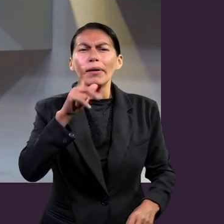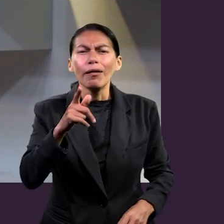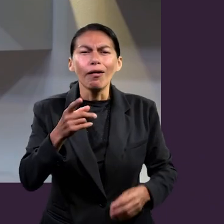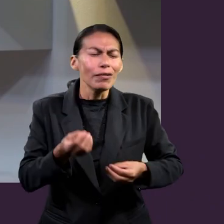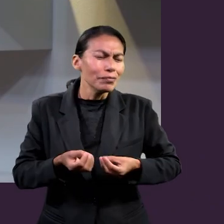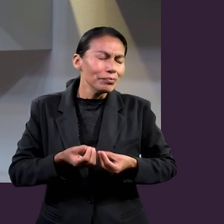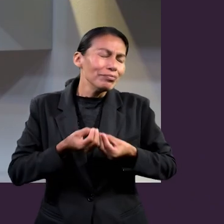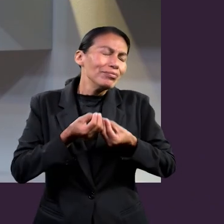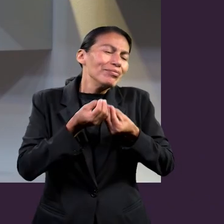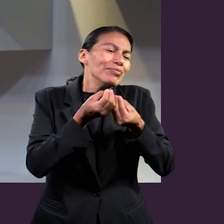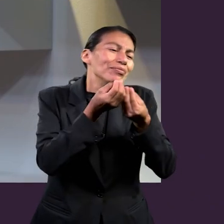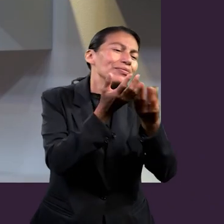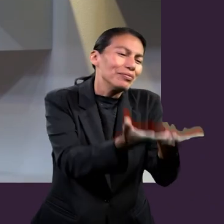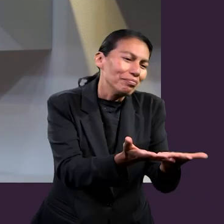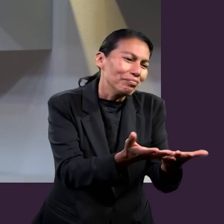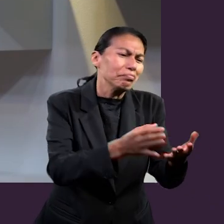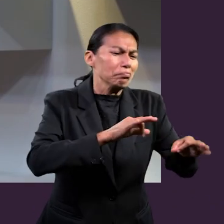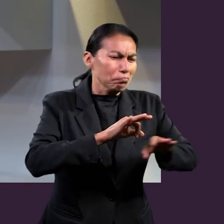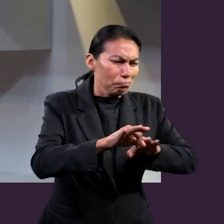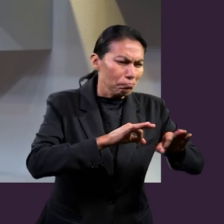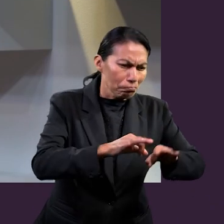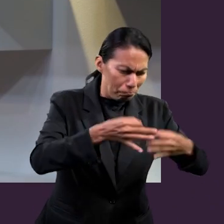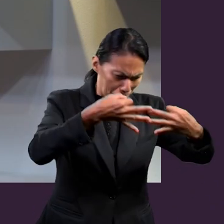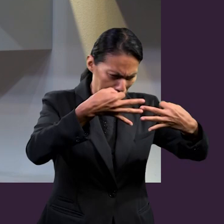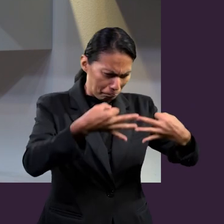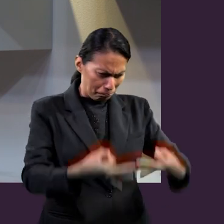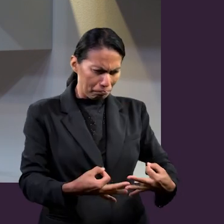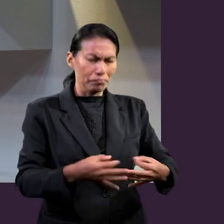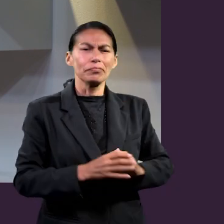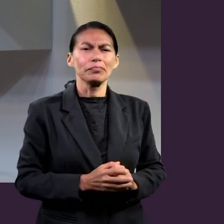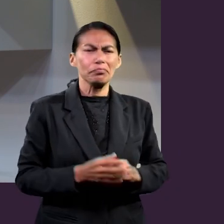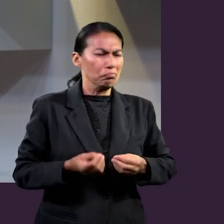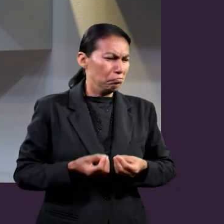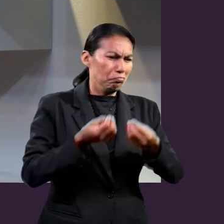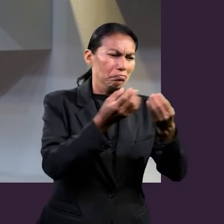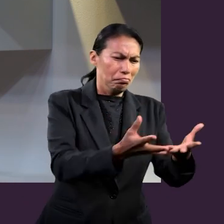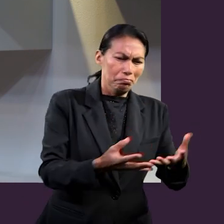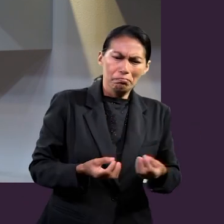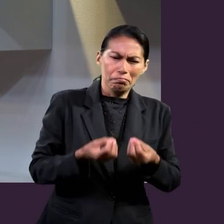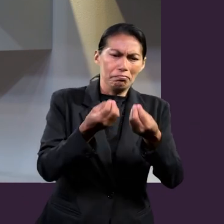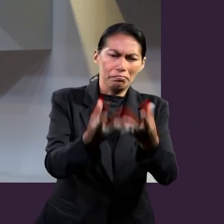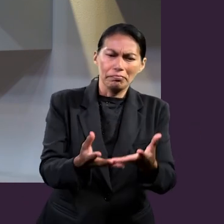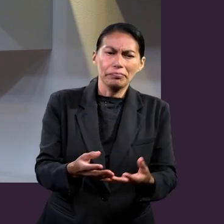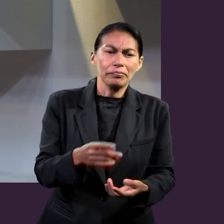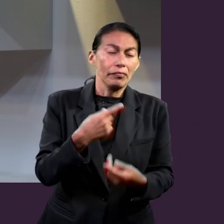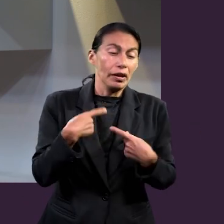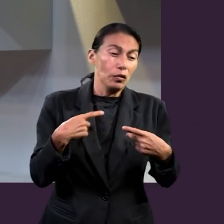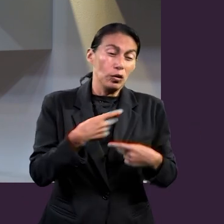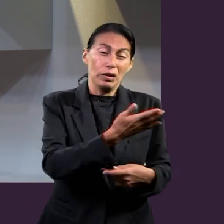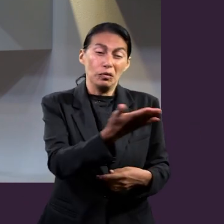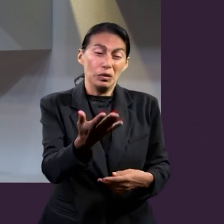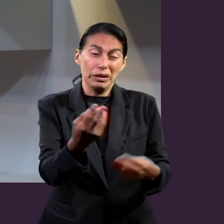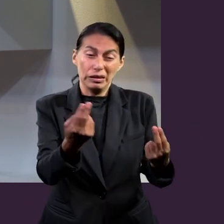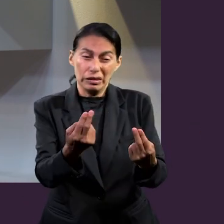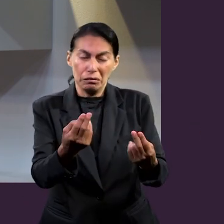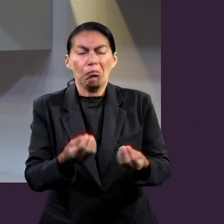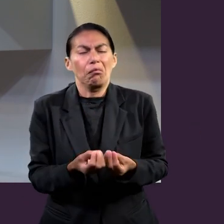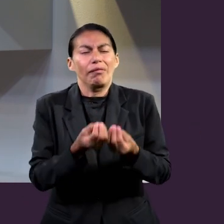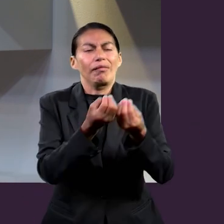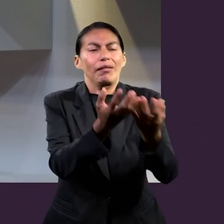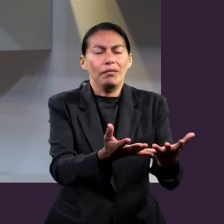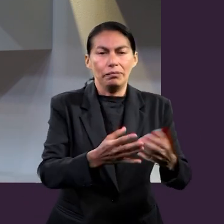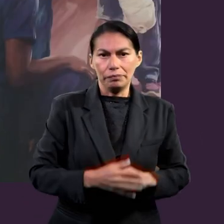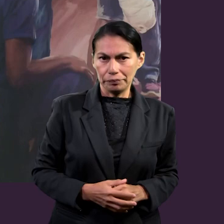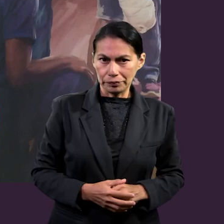usas tus manos en un buen trabajo digno y luego comparte generosamente con los que tienen necesidad.